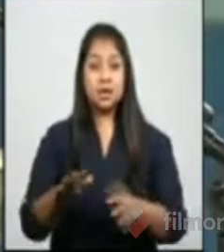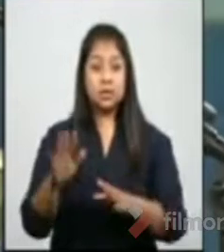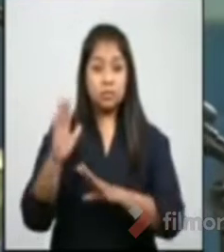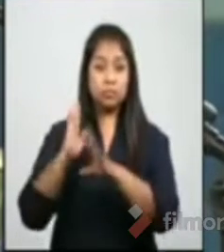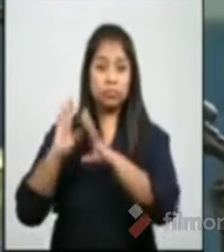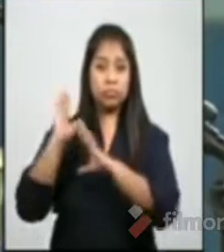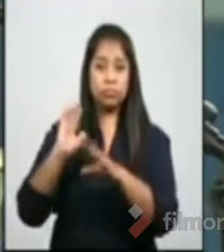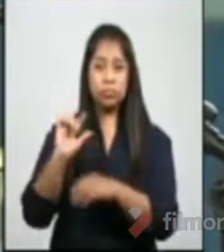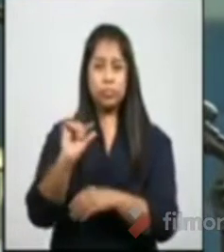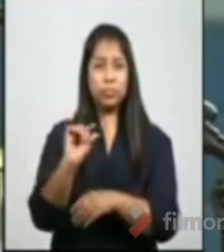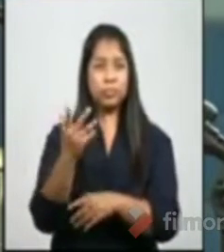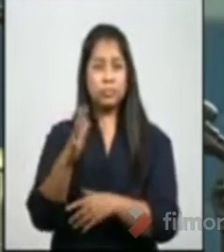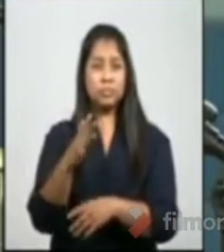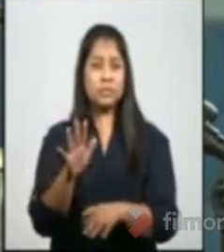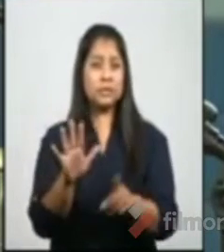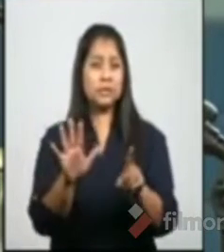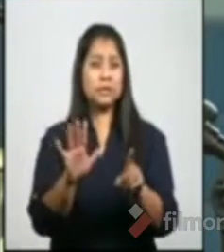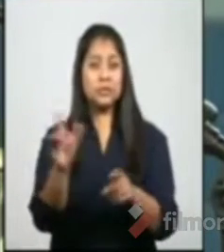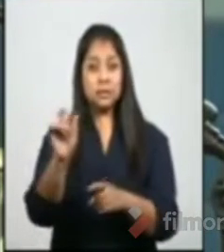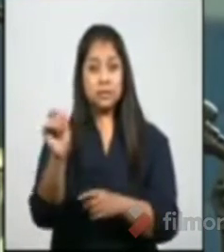Hace un poquito más de 6 meses,